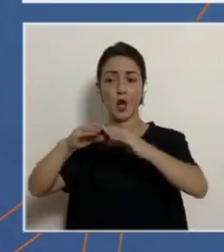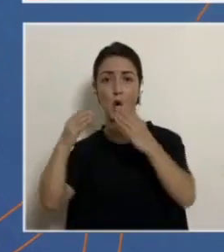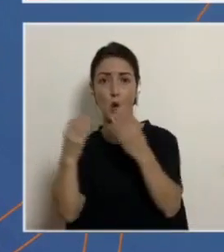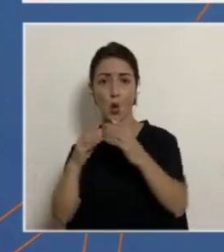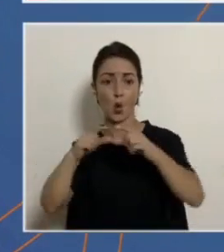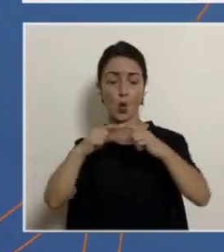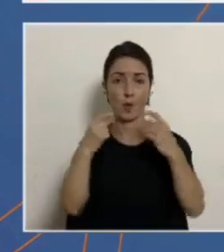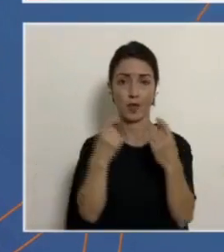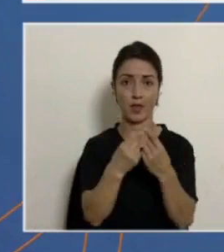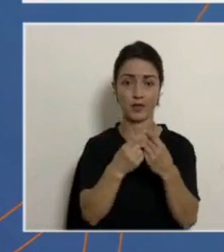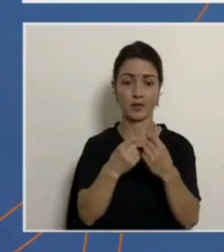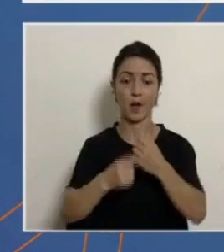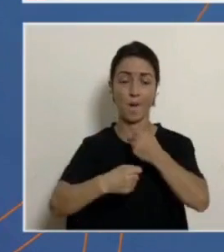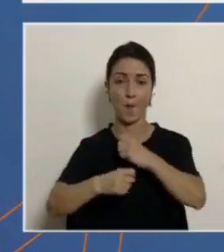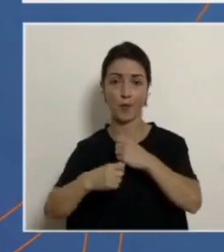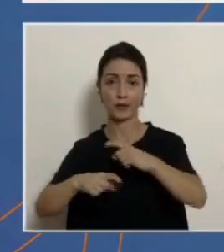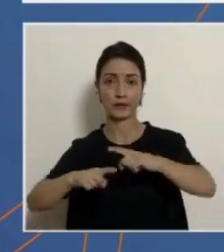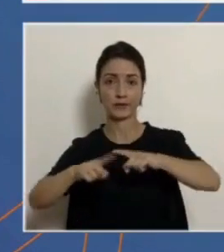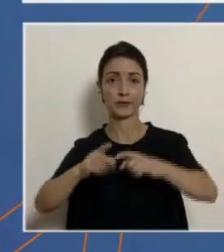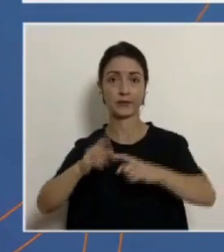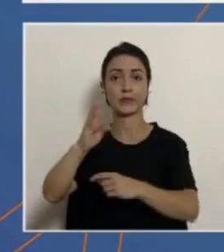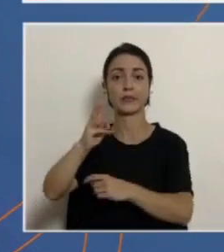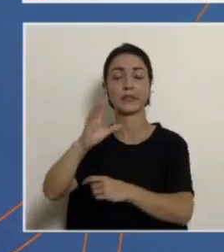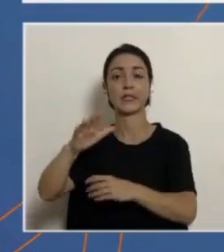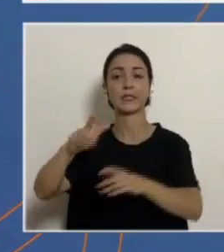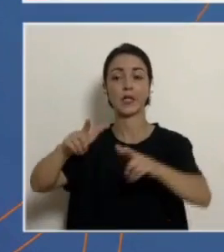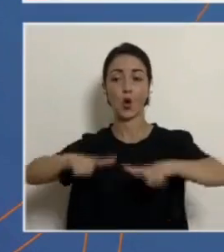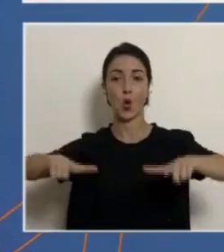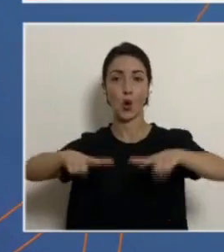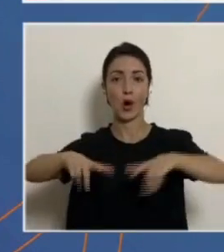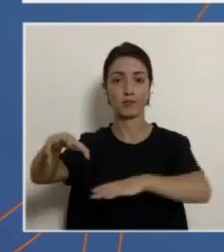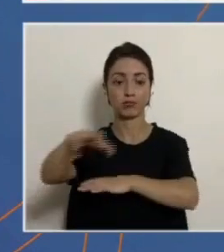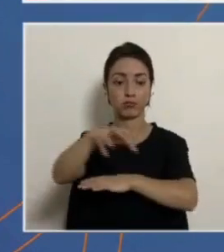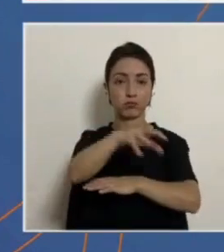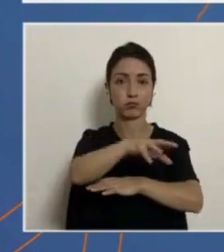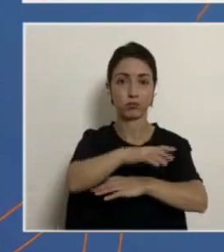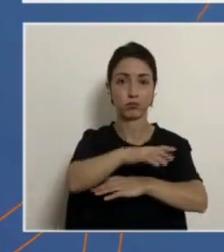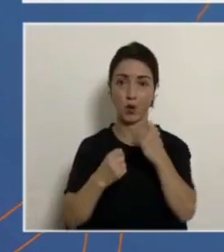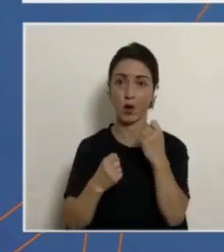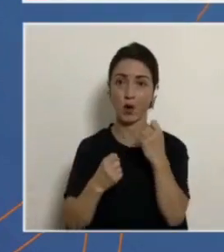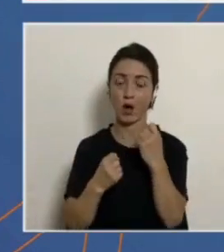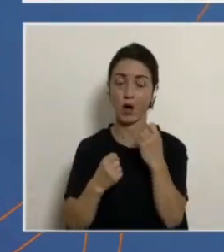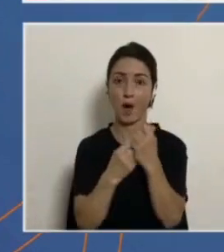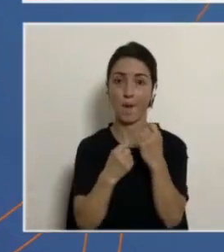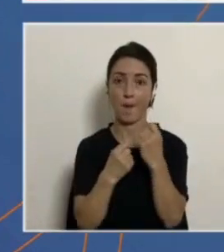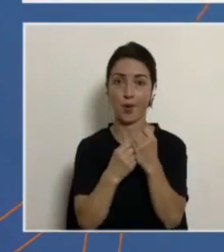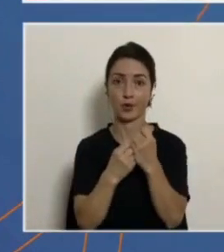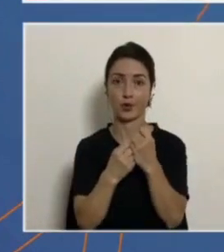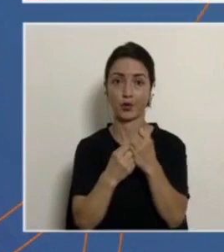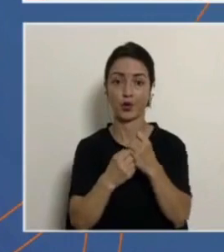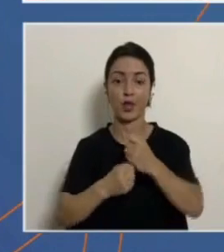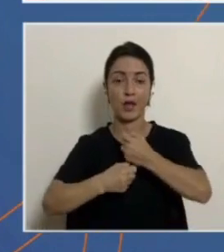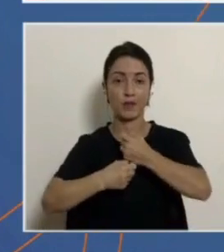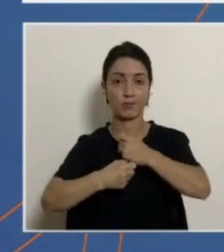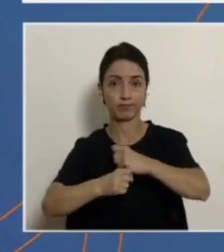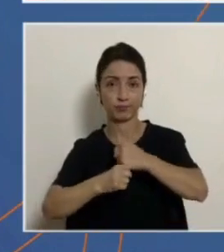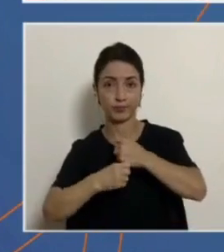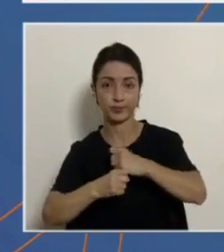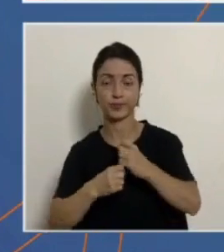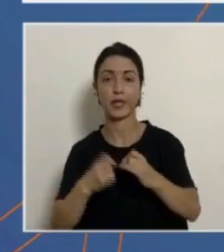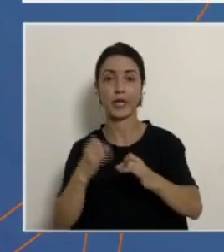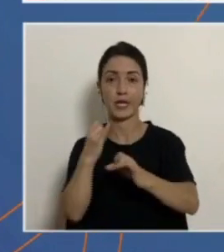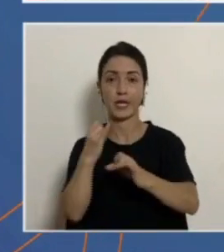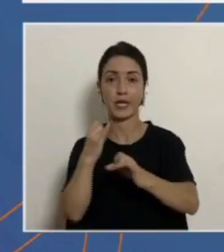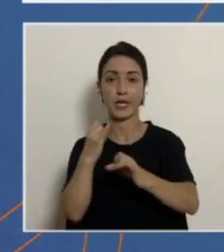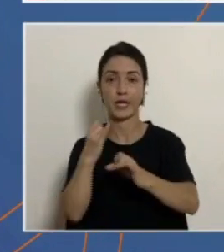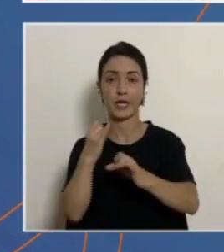municipales de emergencia en 65 territorios, con apoyo directo de los gobiernos locales y de las